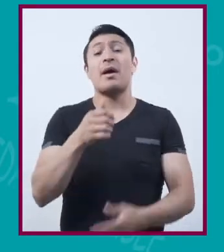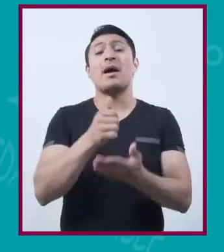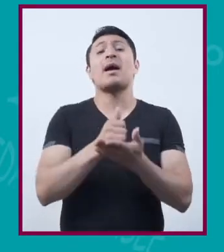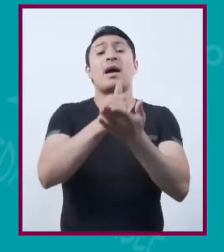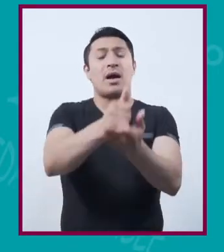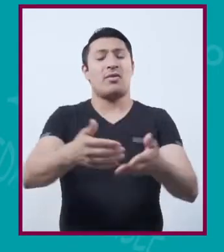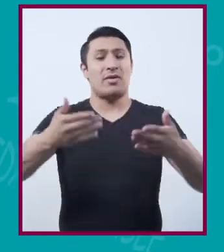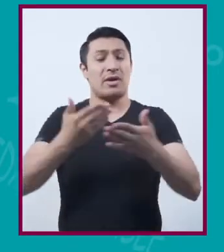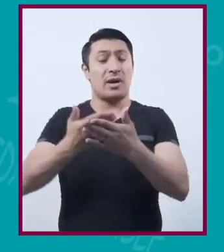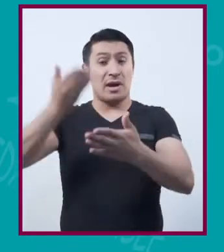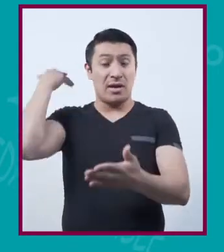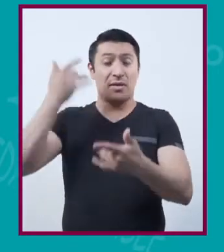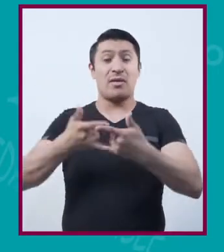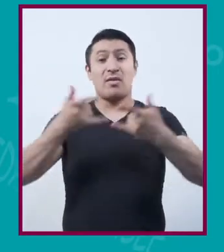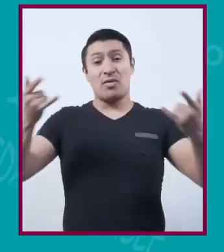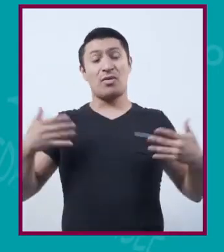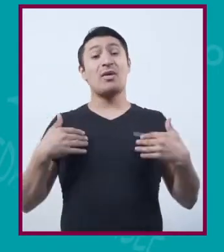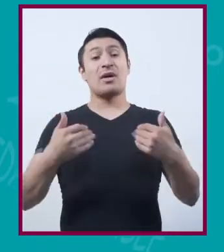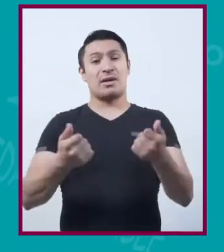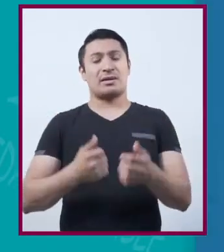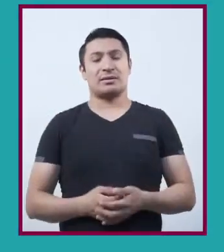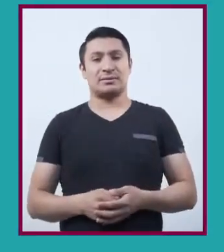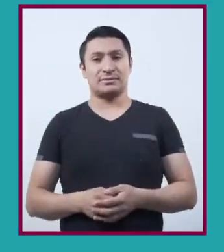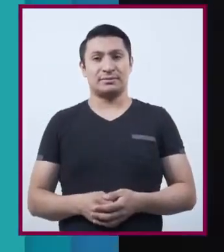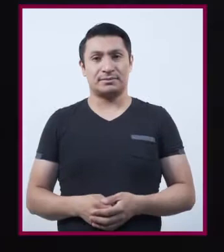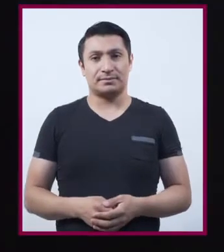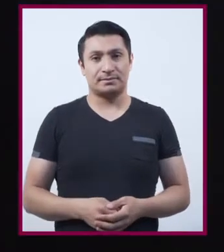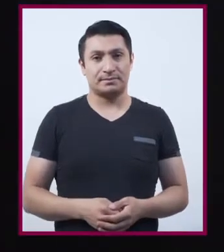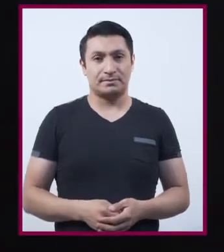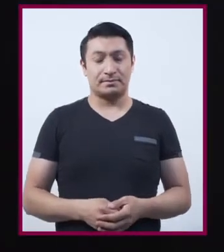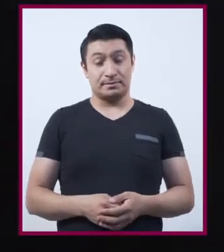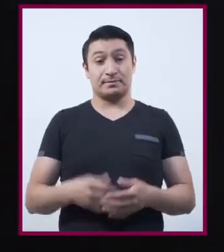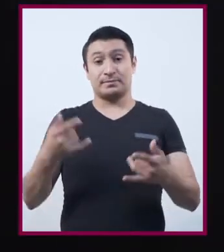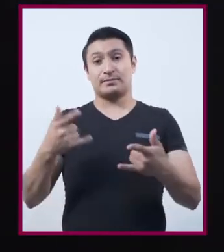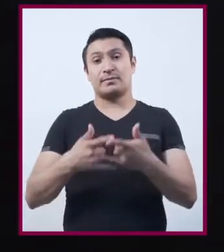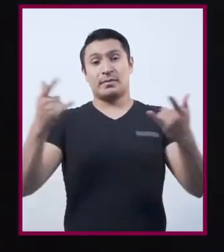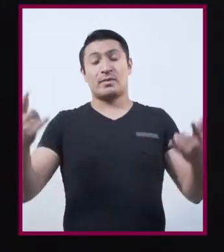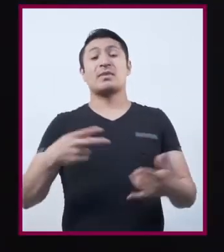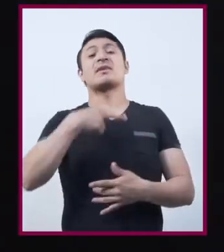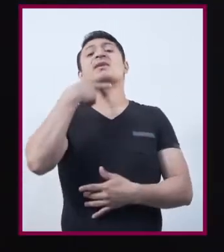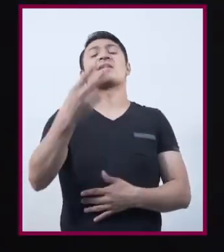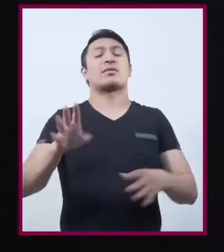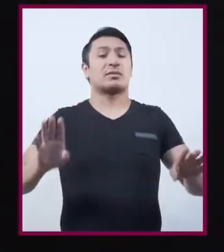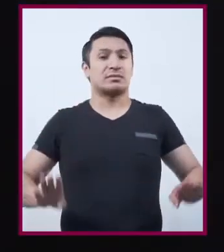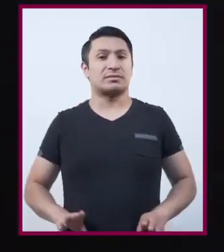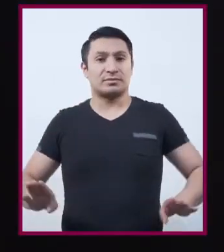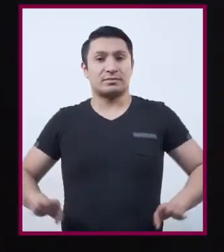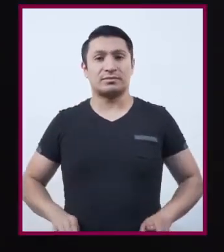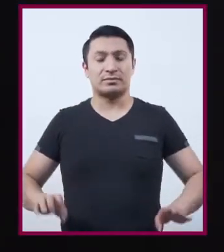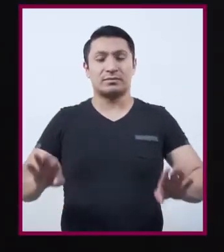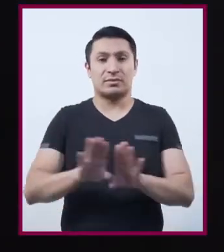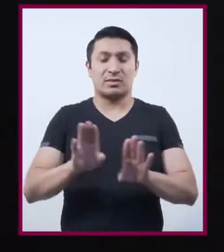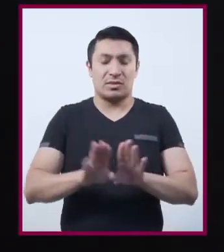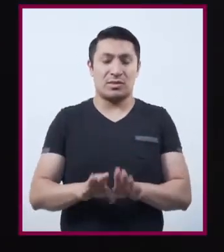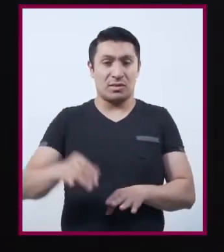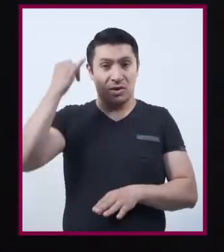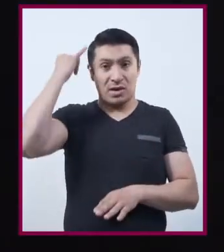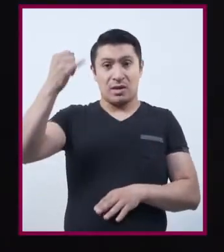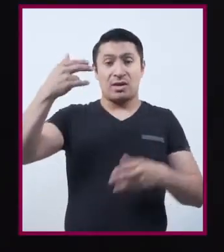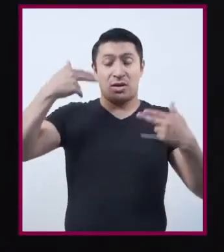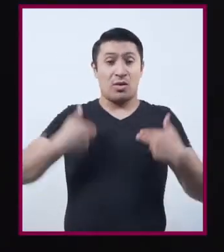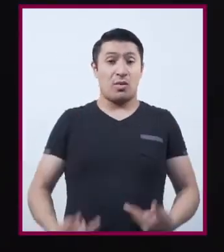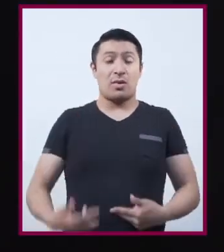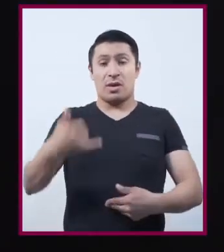ayudar a comprender más el pasado. De manera general, la historia oral se caracteriza por su